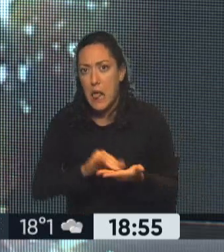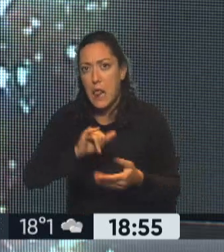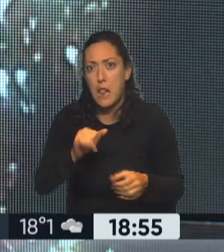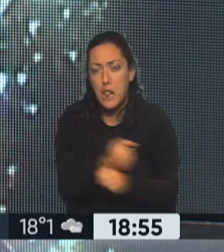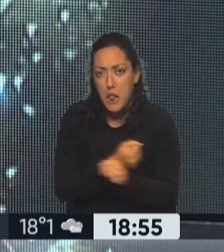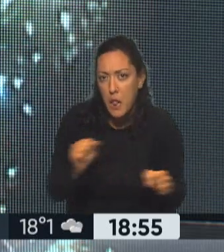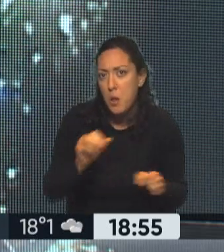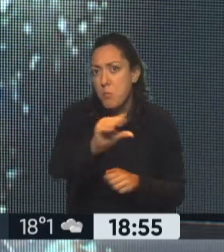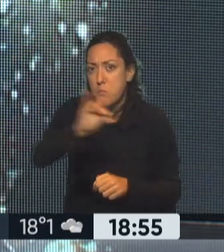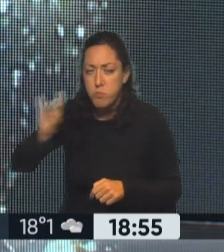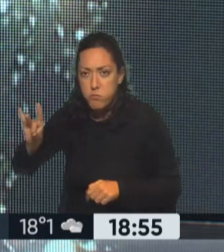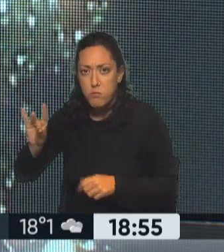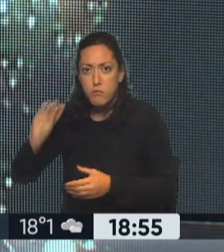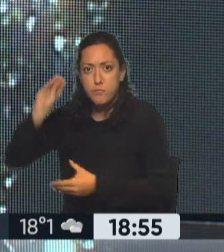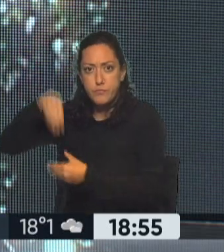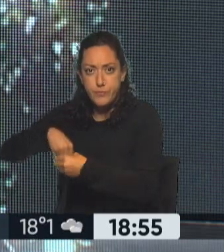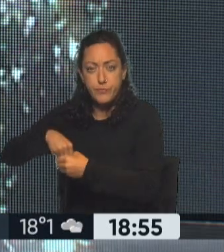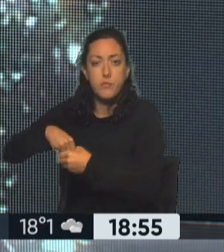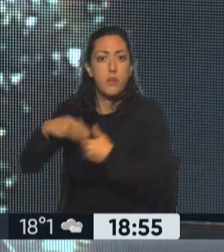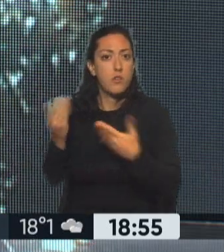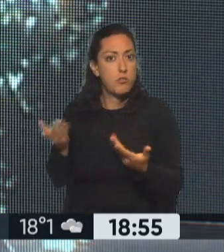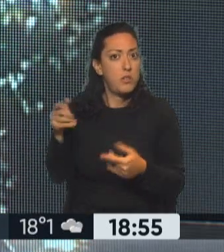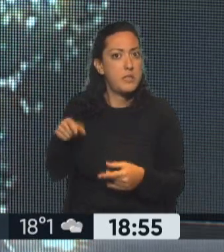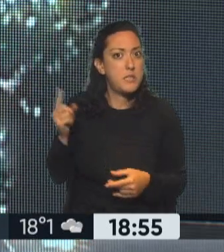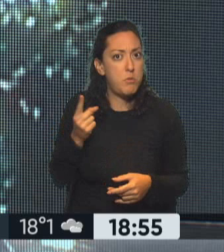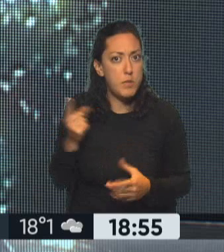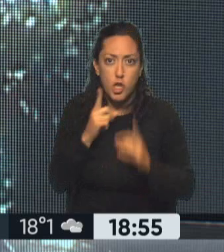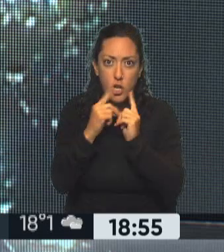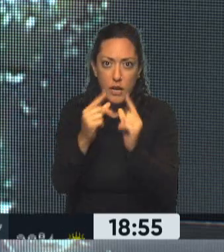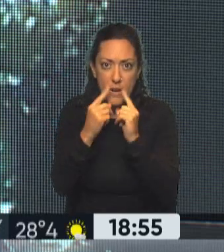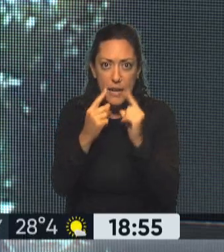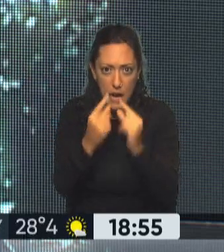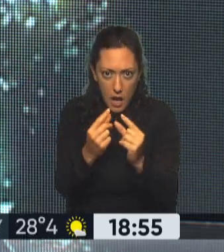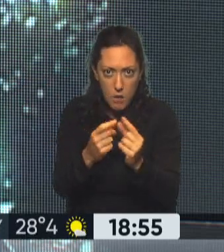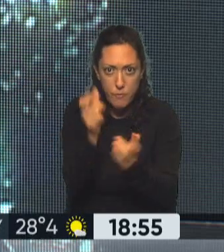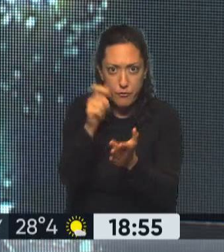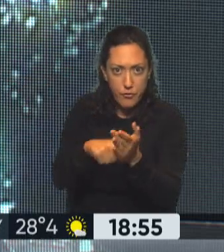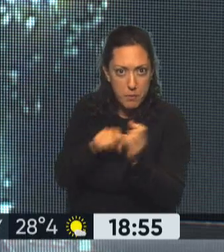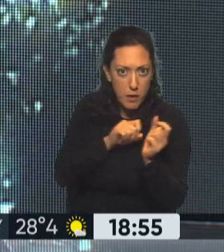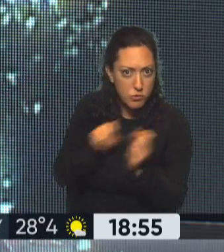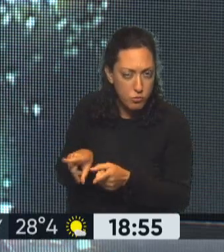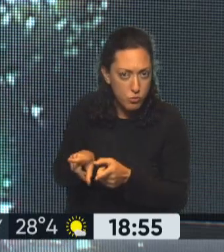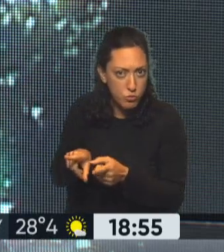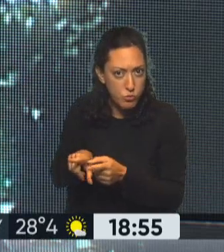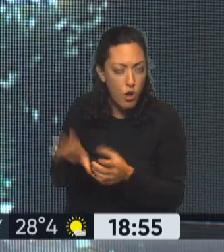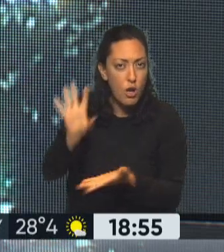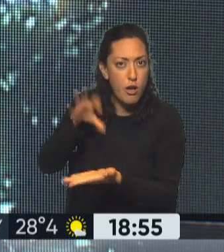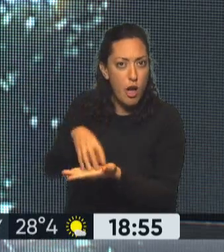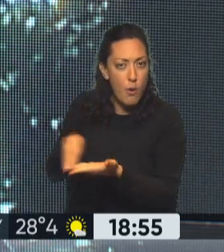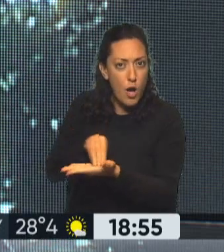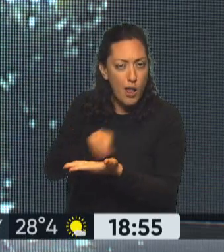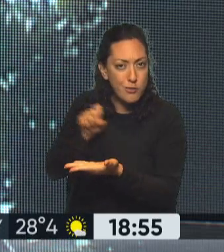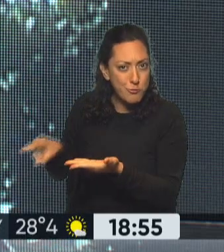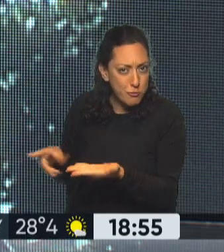Ya era integrante de la Corte y en ese momento aparece el reclamo con su firma, con la firma de su estudio y el de Gil Lavedra,